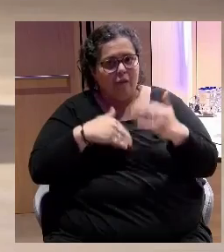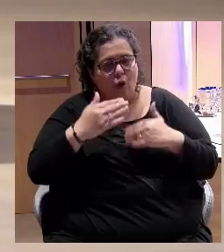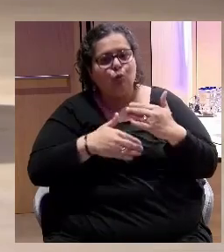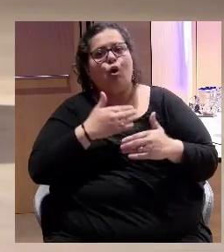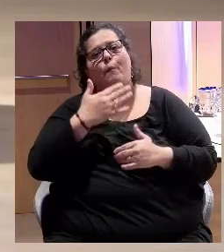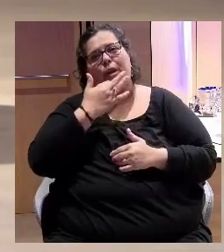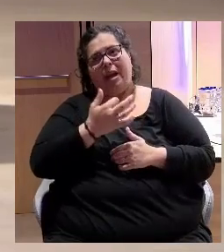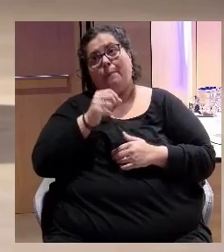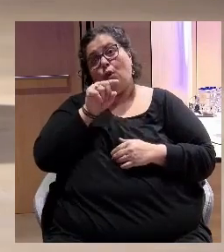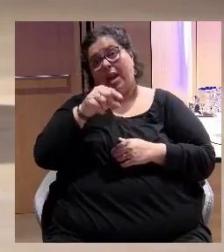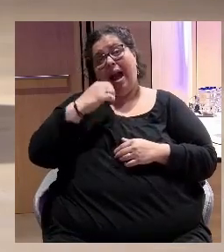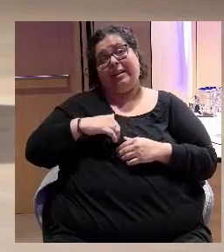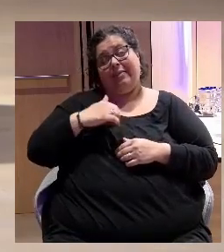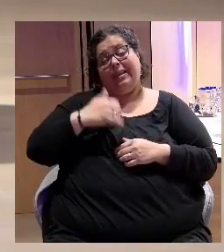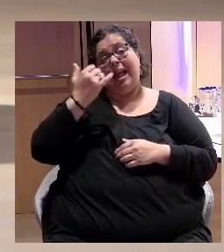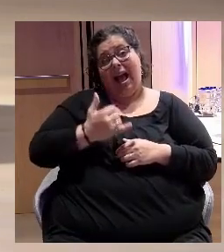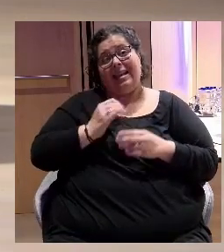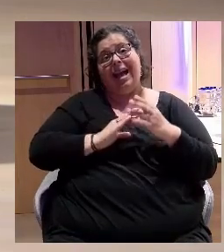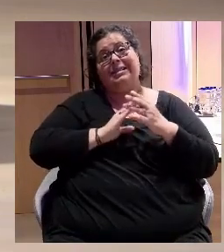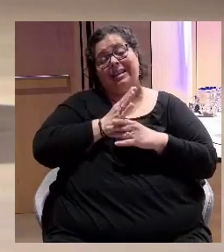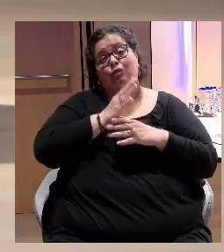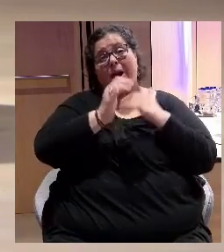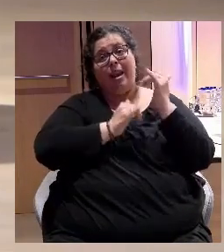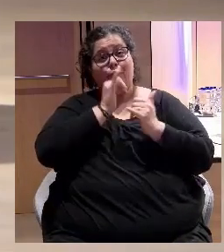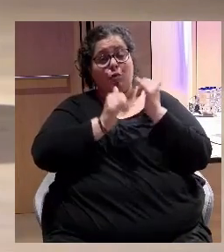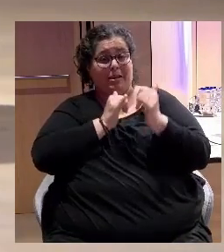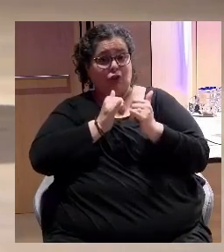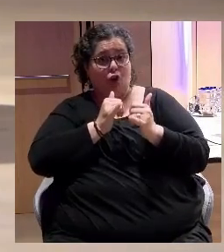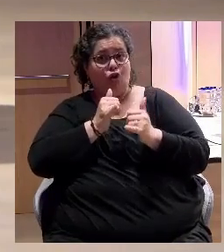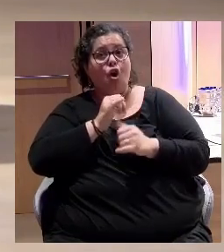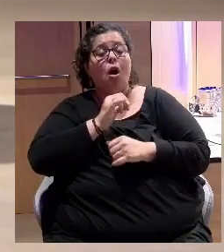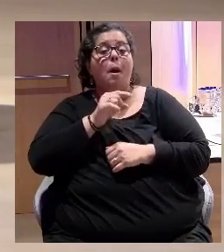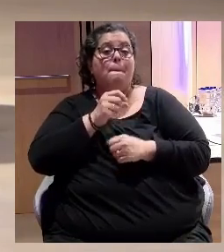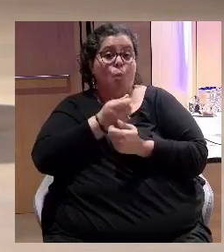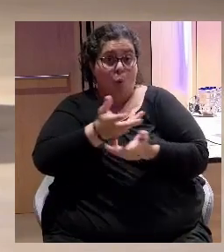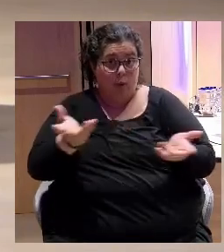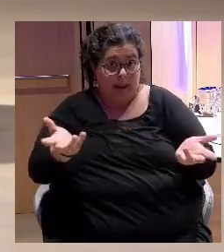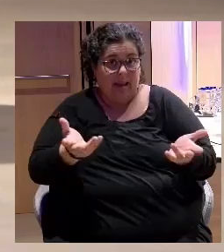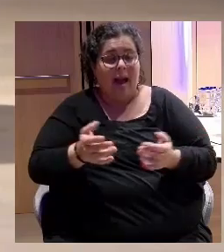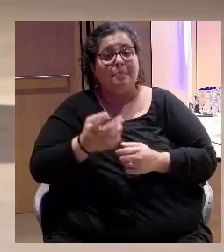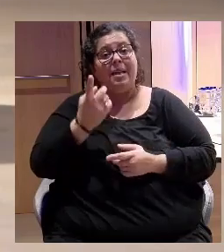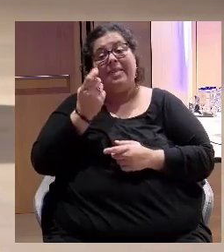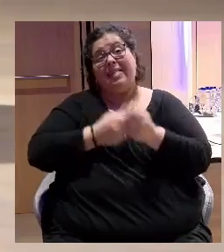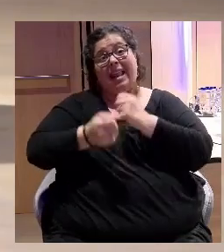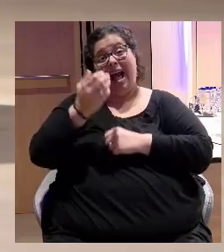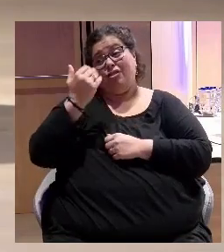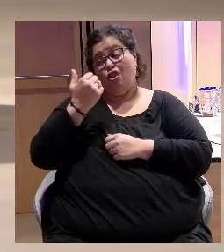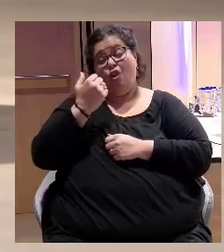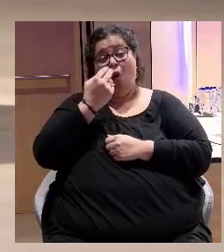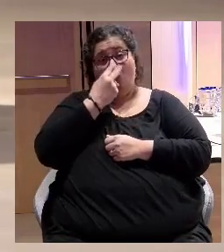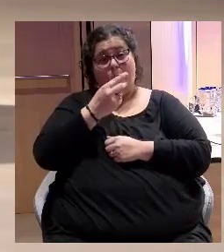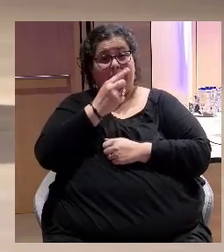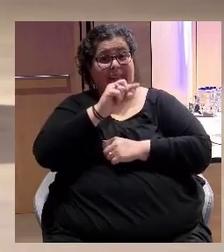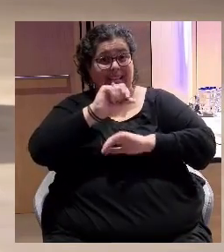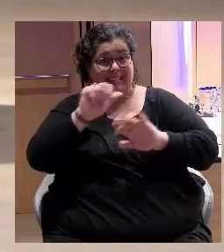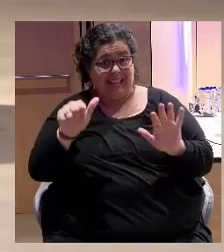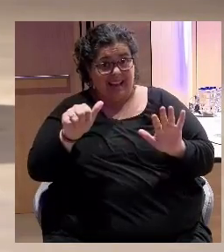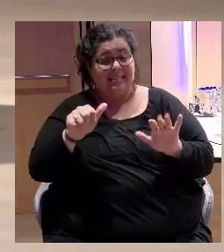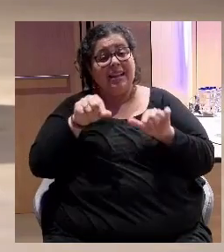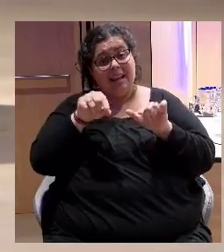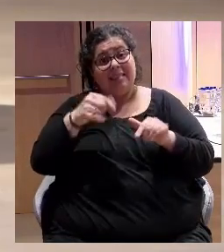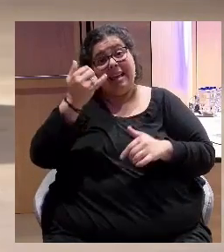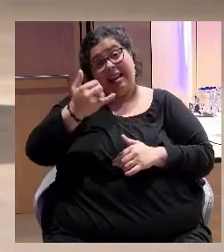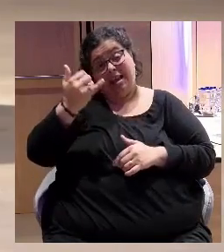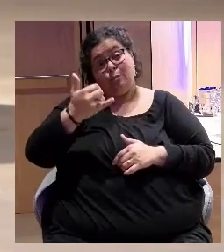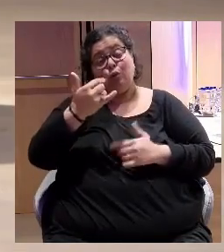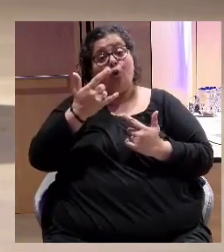Argentina hoy cuente con una ley de acceso a la información pública que se sancionó en el año 2016, hace que actualmente contemos con